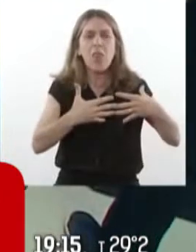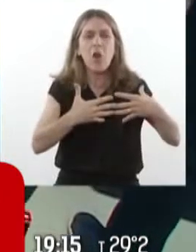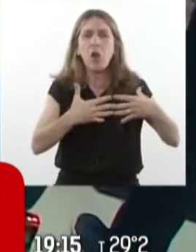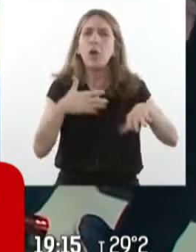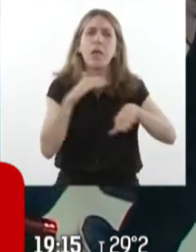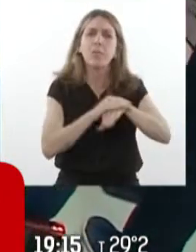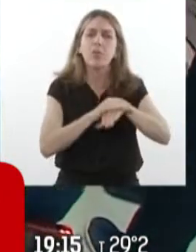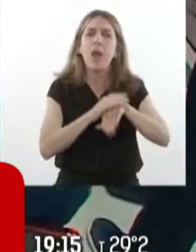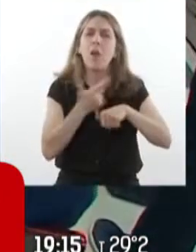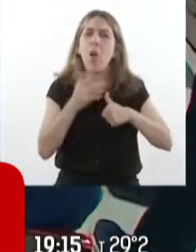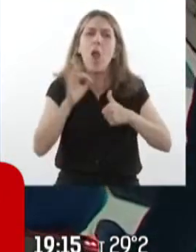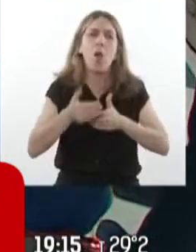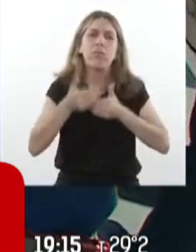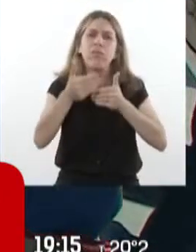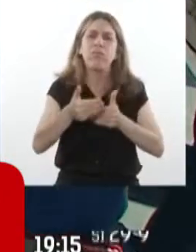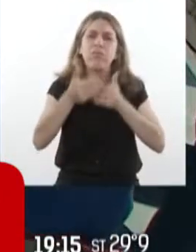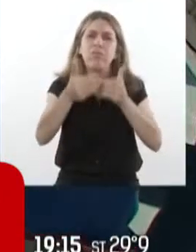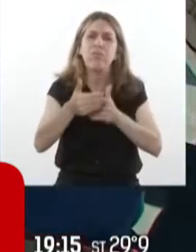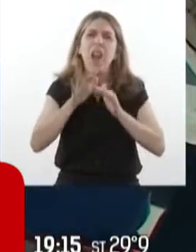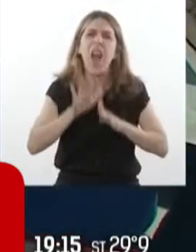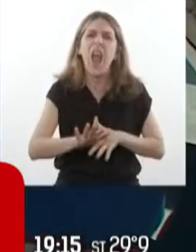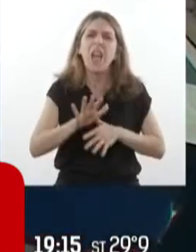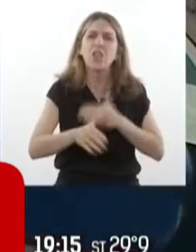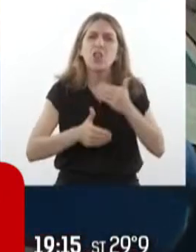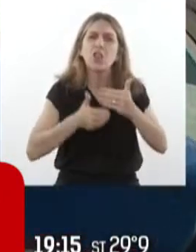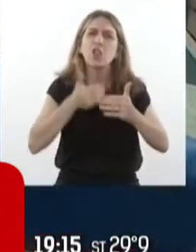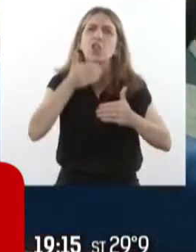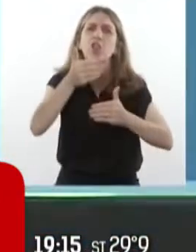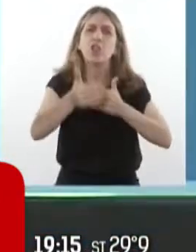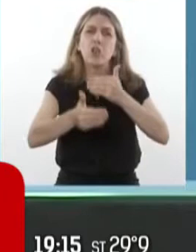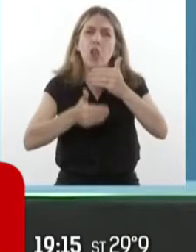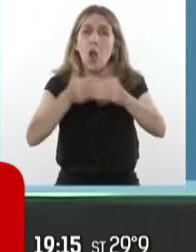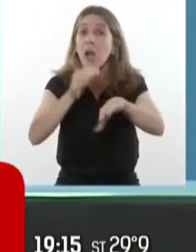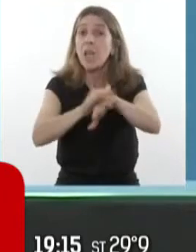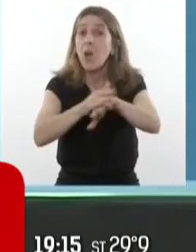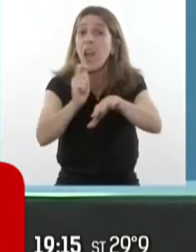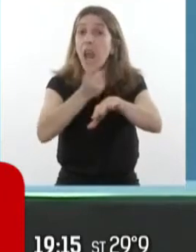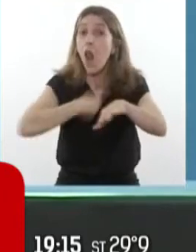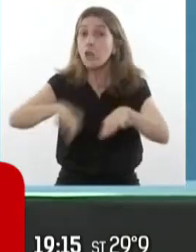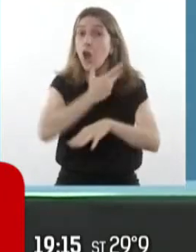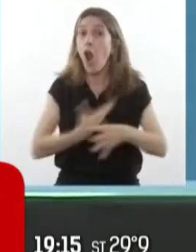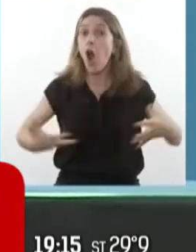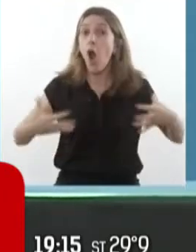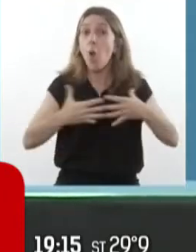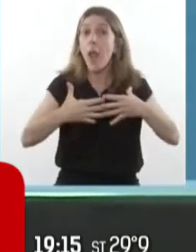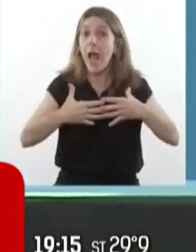existe. Y ahí tenemos una enorme responsabilidad nosotros, los que gobernamos este país.